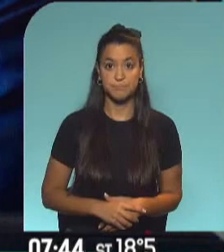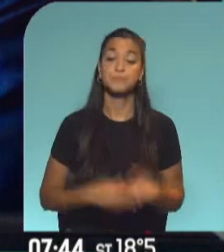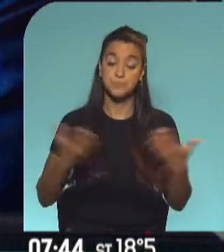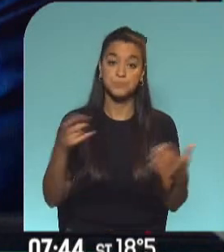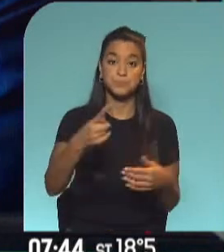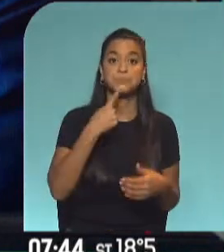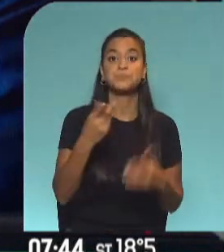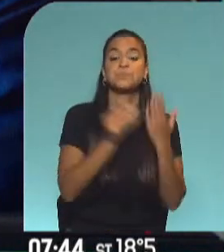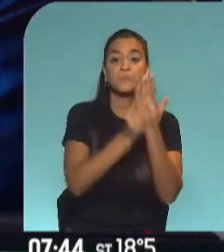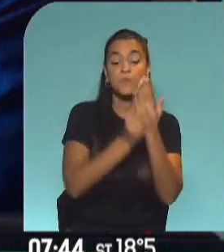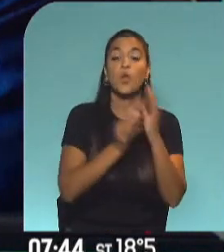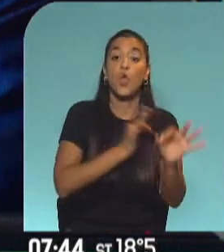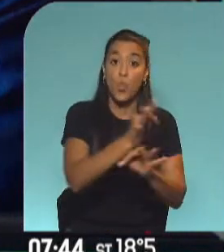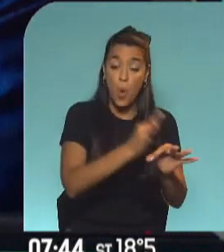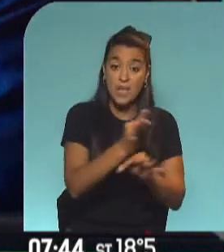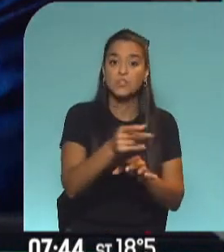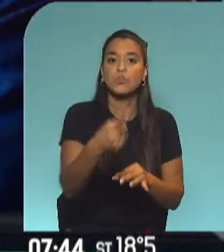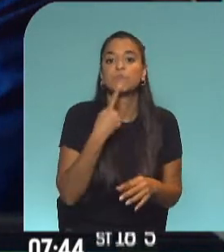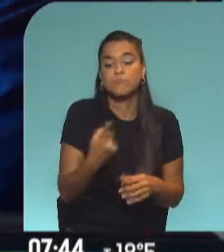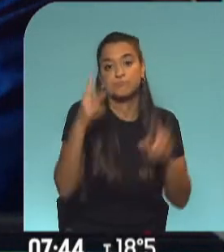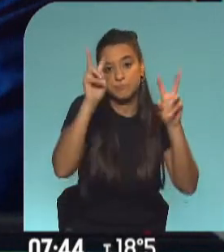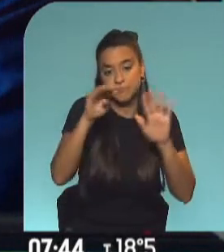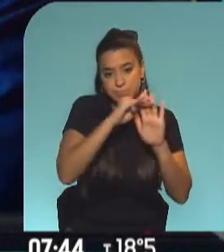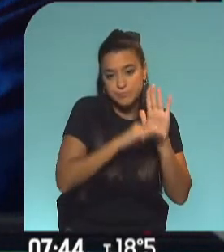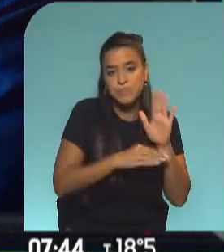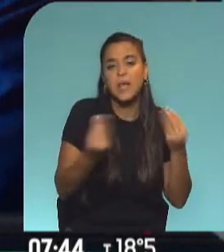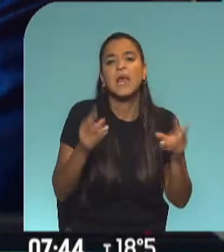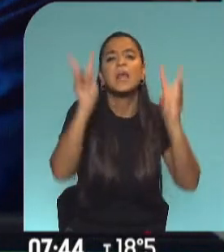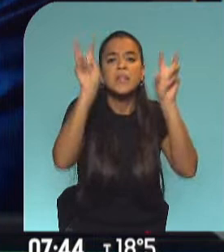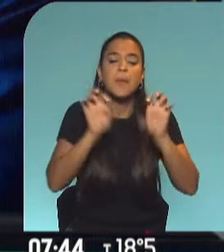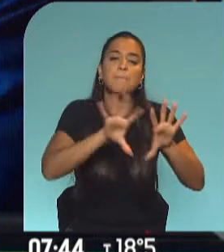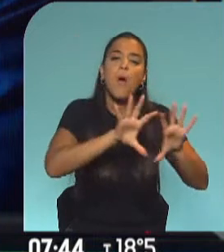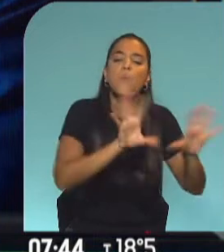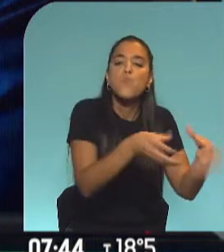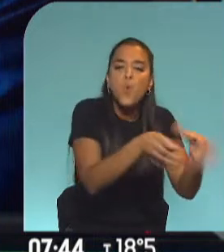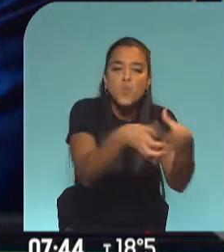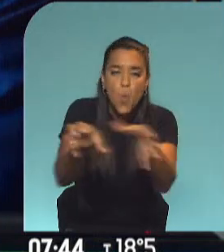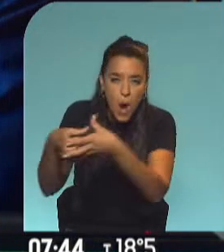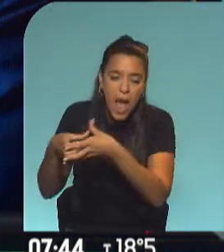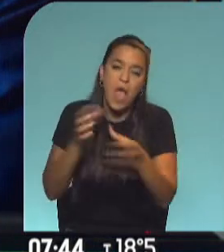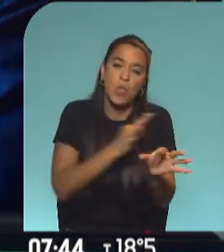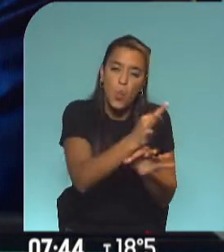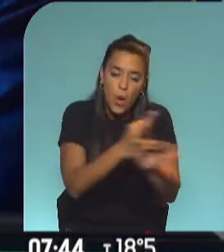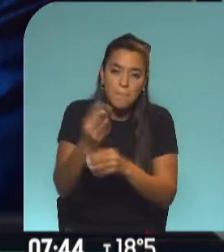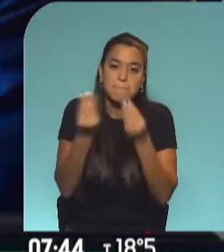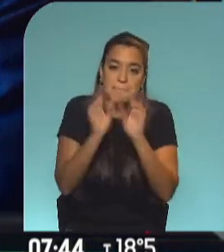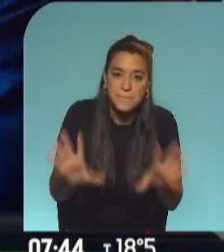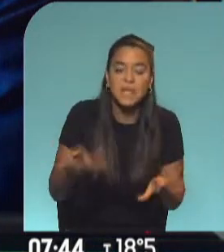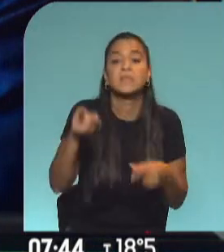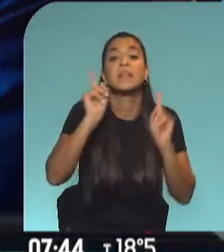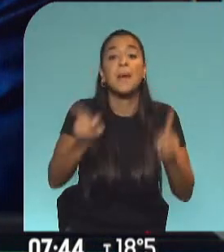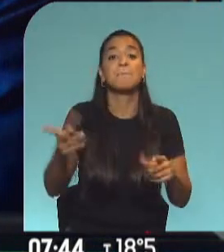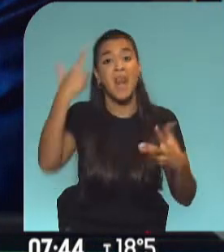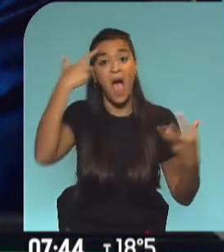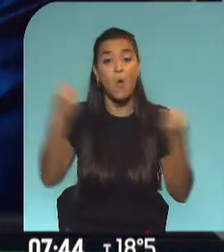Bueno, allí el ministro de Educación de la Nación refiriéndose, entre otras cosas, bueno, al tema de las burbujas en la educación, que comenzaron las clases, a la paritaria